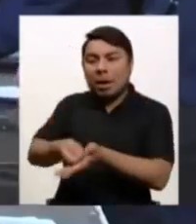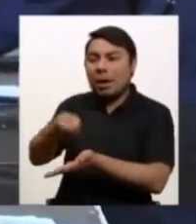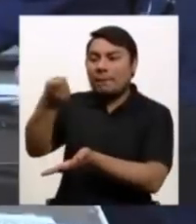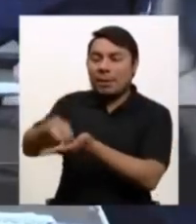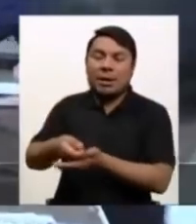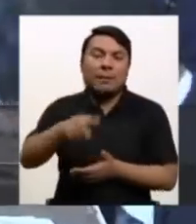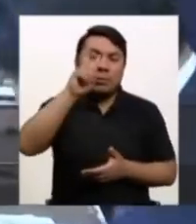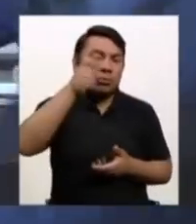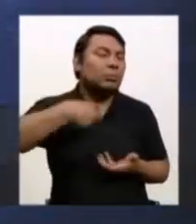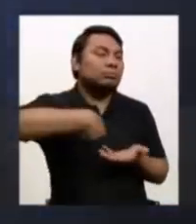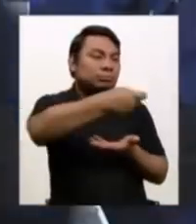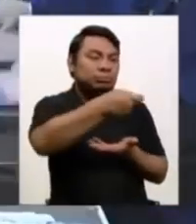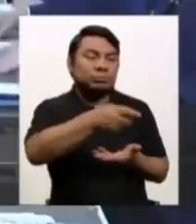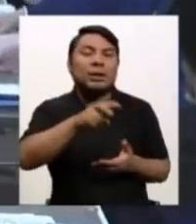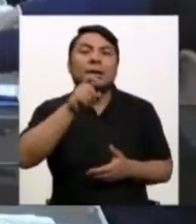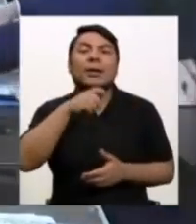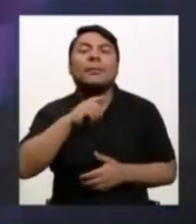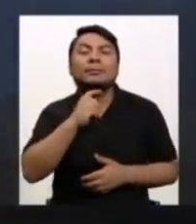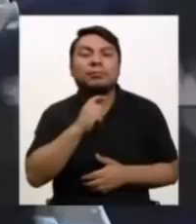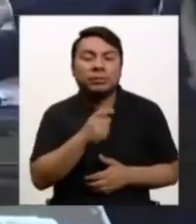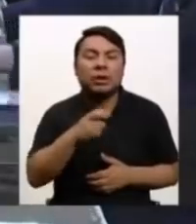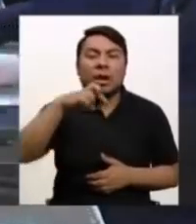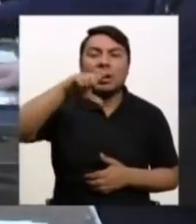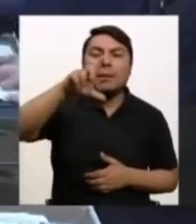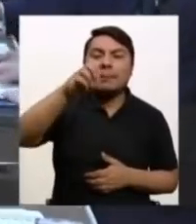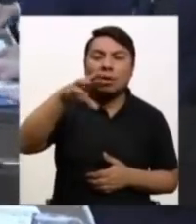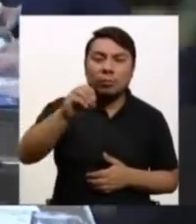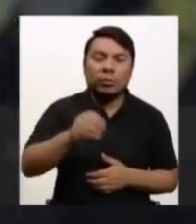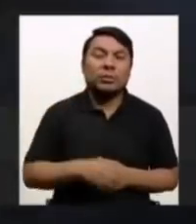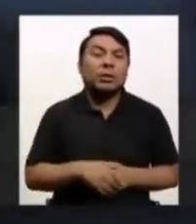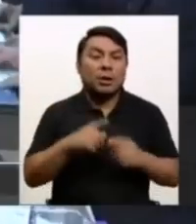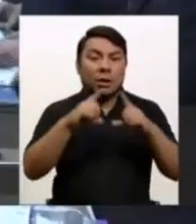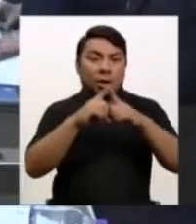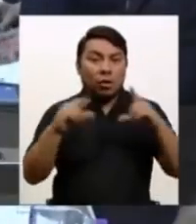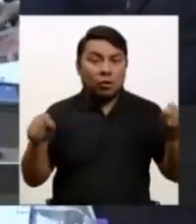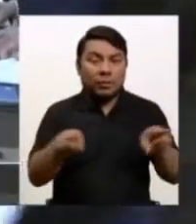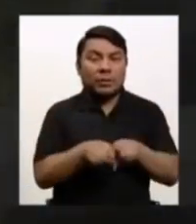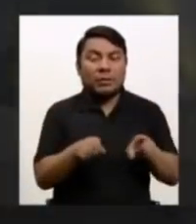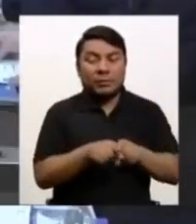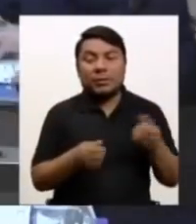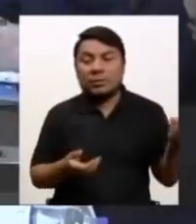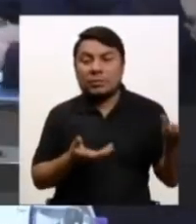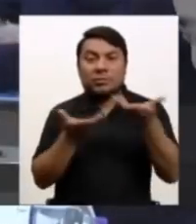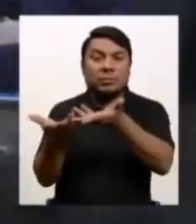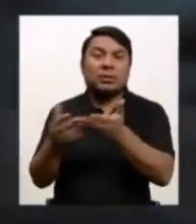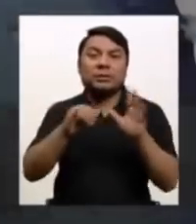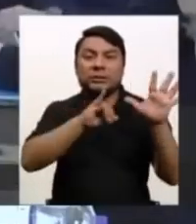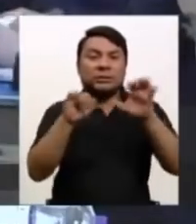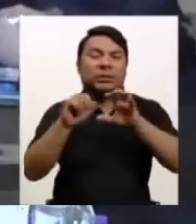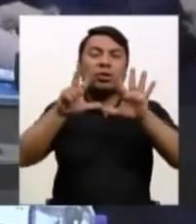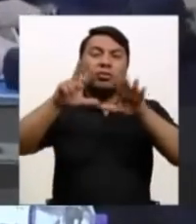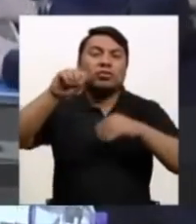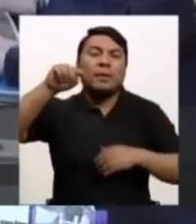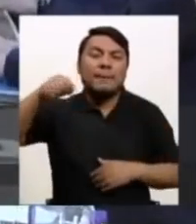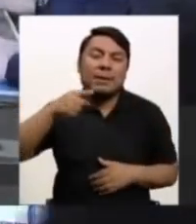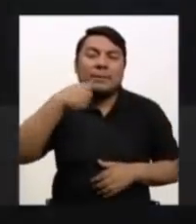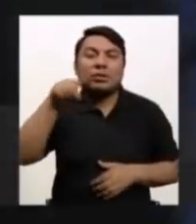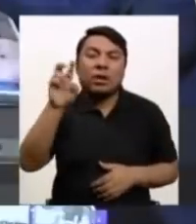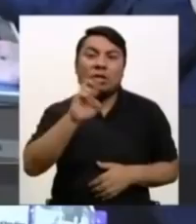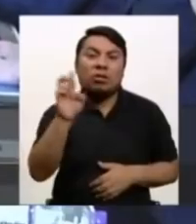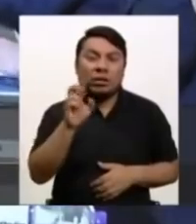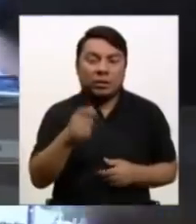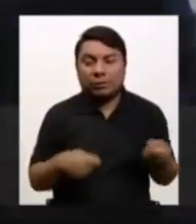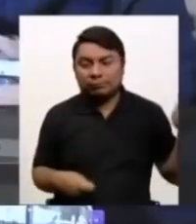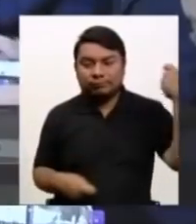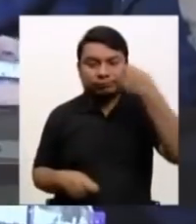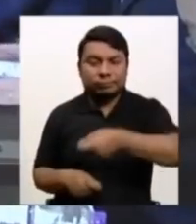7% y plomo 7%. Además, Japón ha importado casi 608 mil millones de